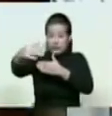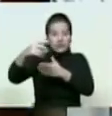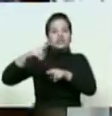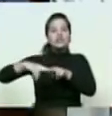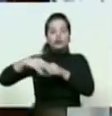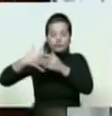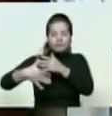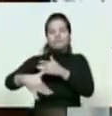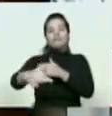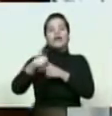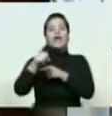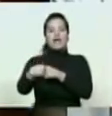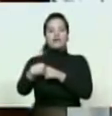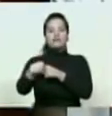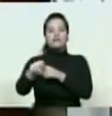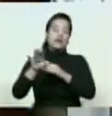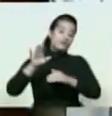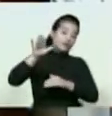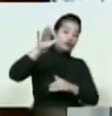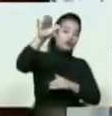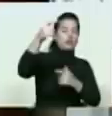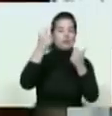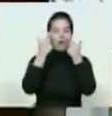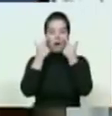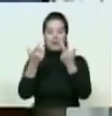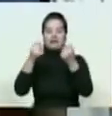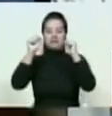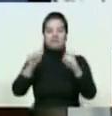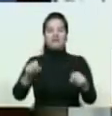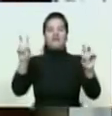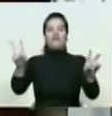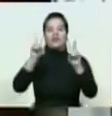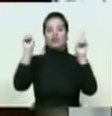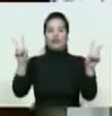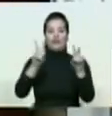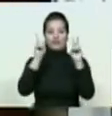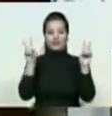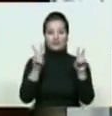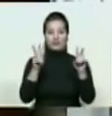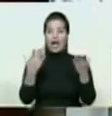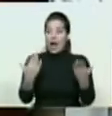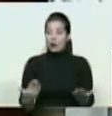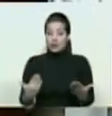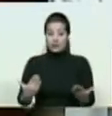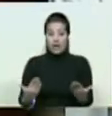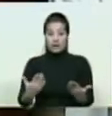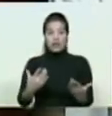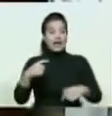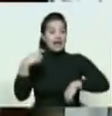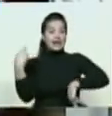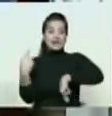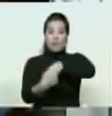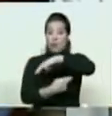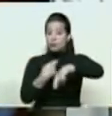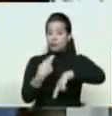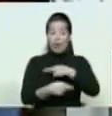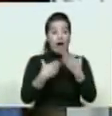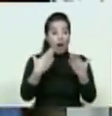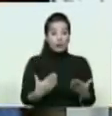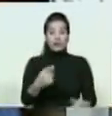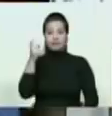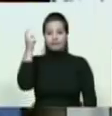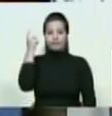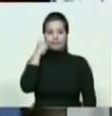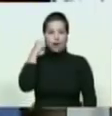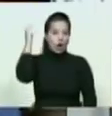tiempo, y particularmente en tiempos de revolución, es el campo de la conciencia el definitivo, donde se da la batalla